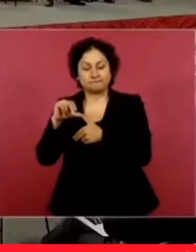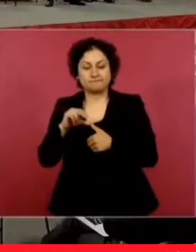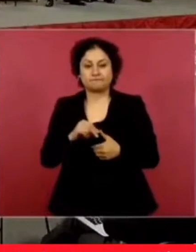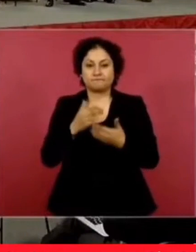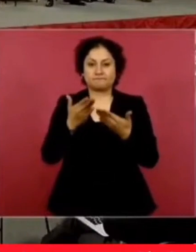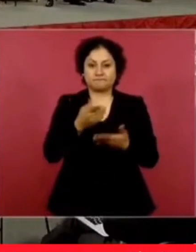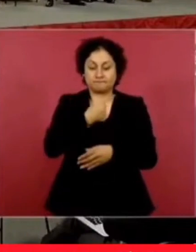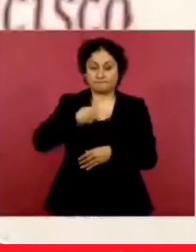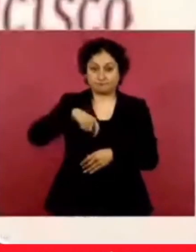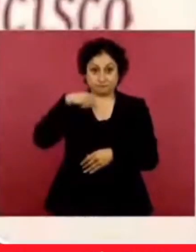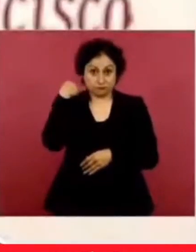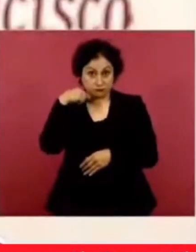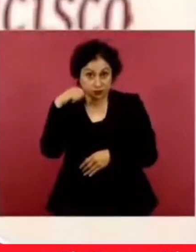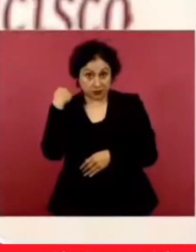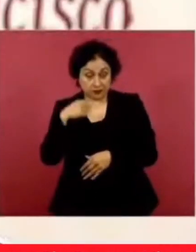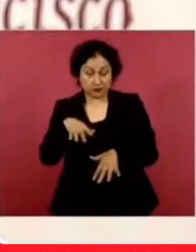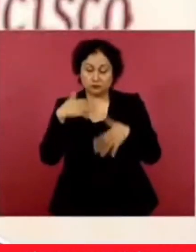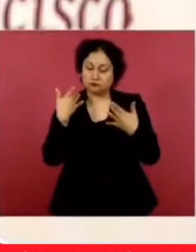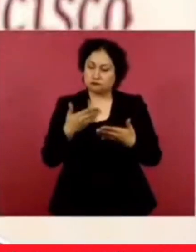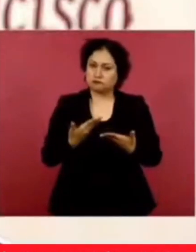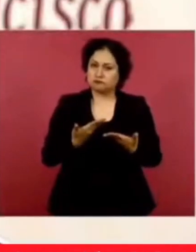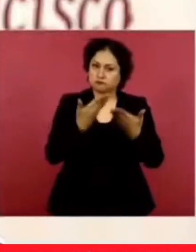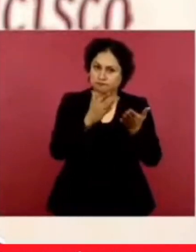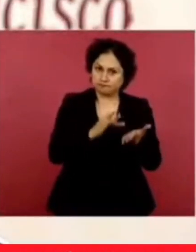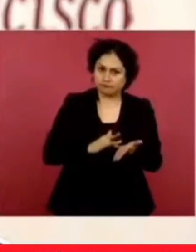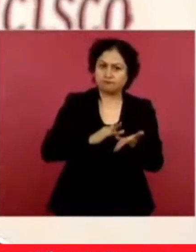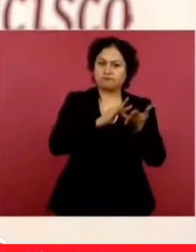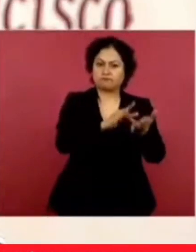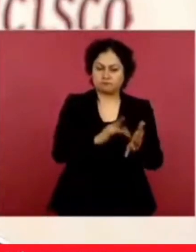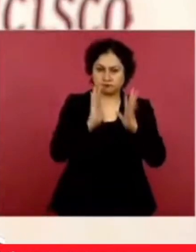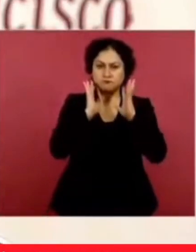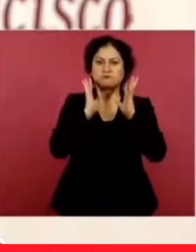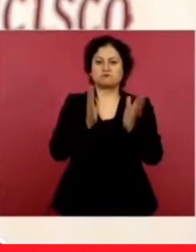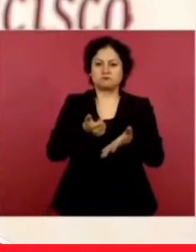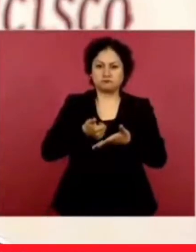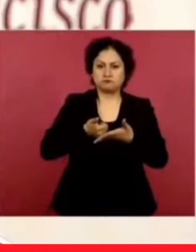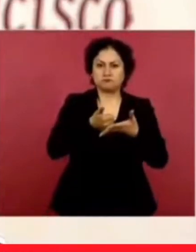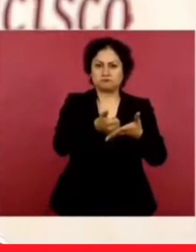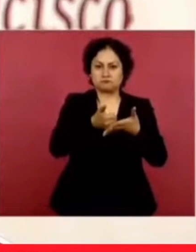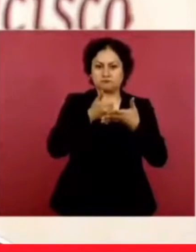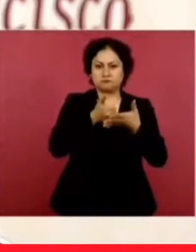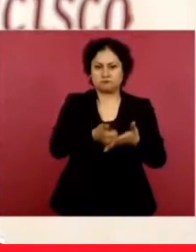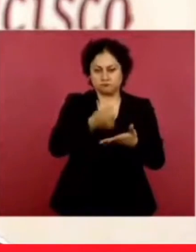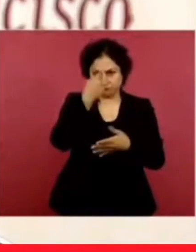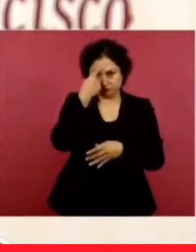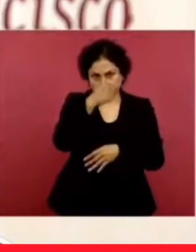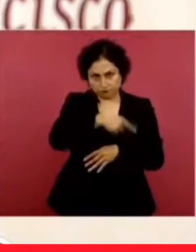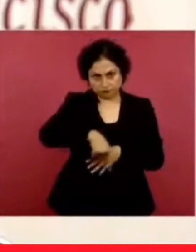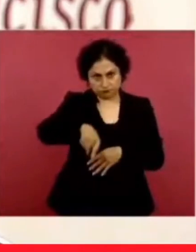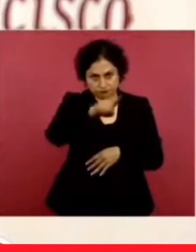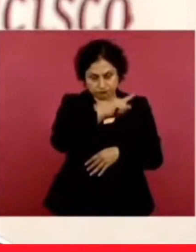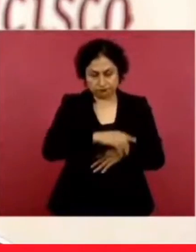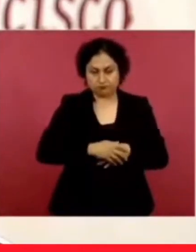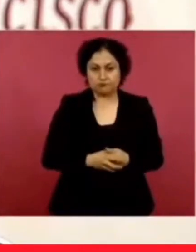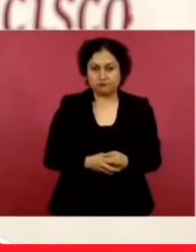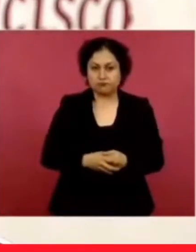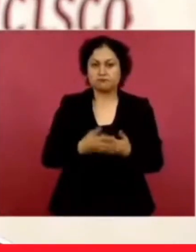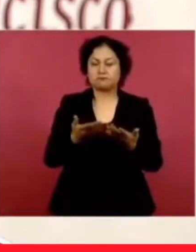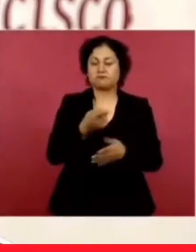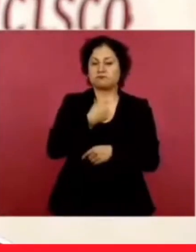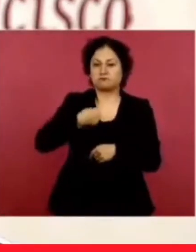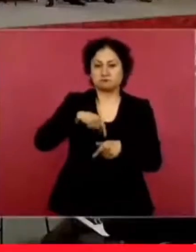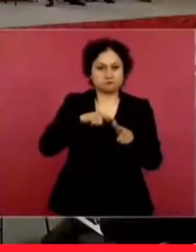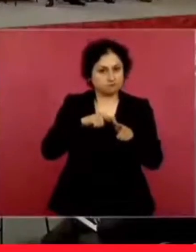su gente y que ya estamos ayudando a Guerrero. Lo seguiremos haciendo todo lo